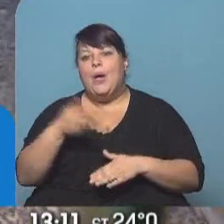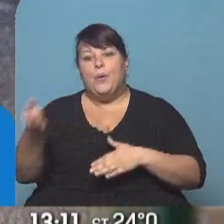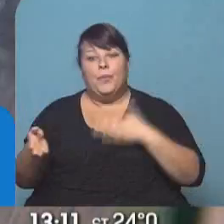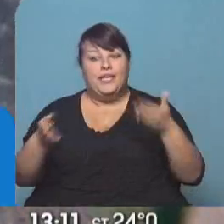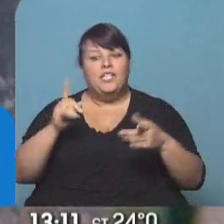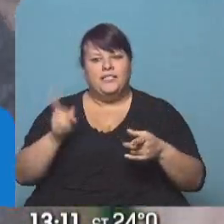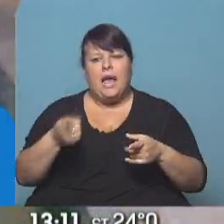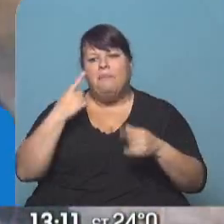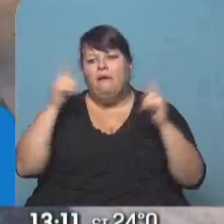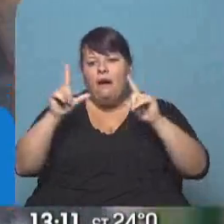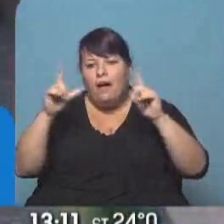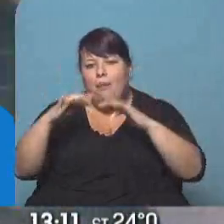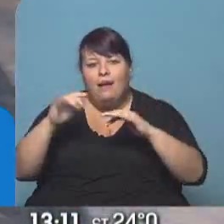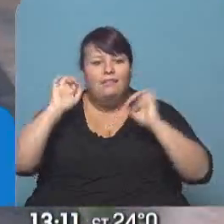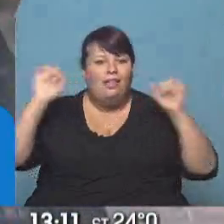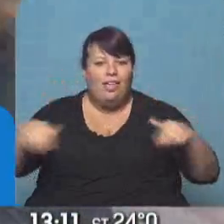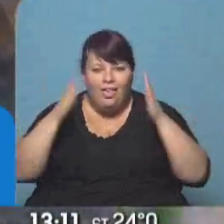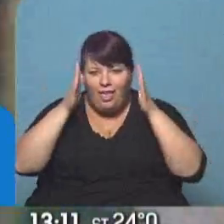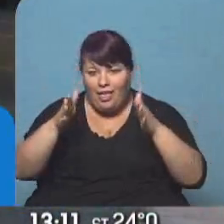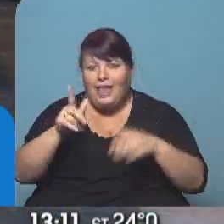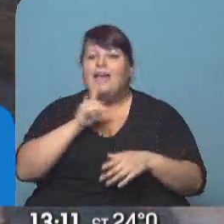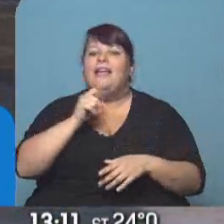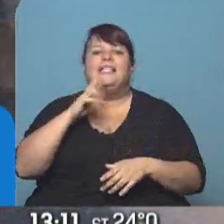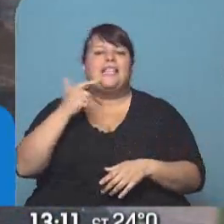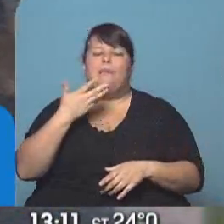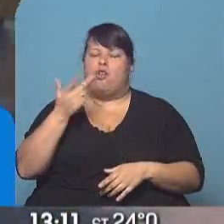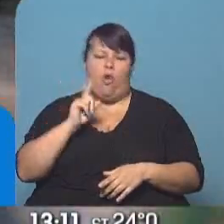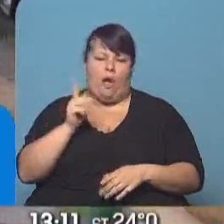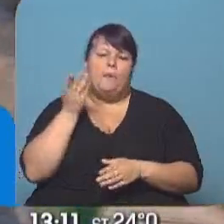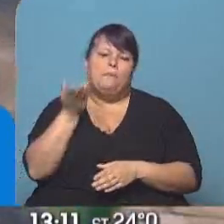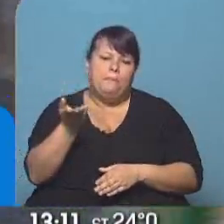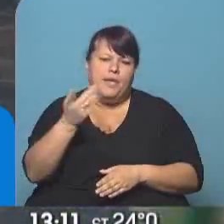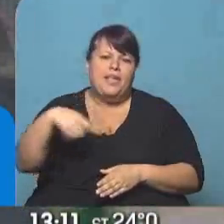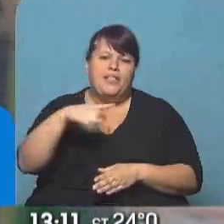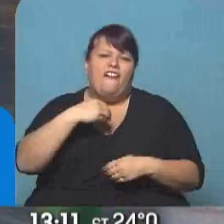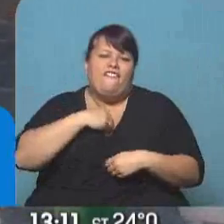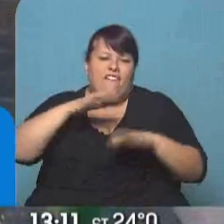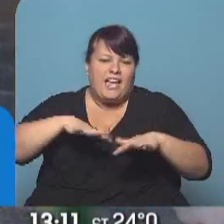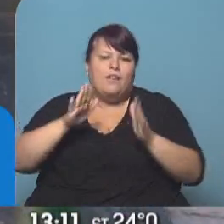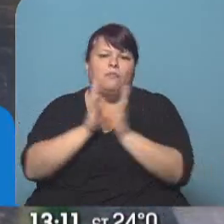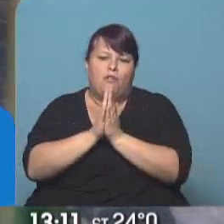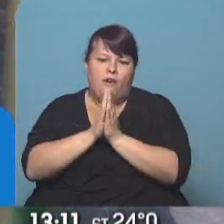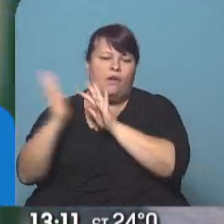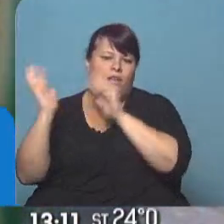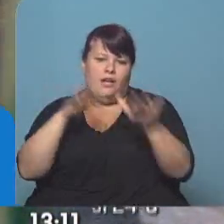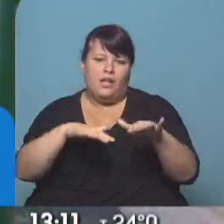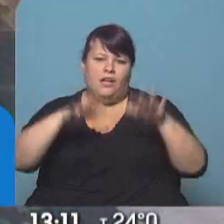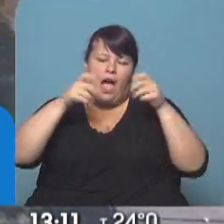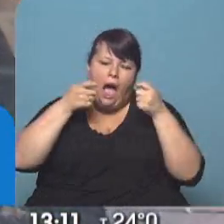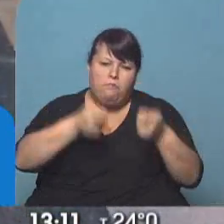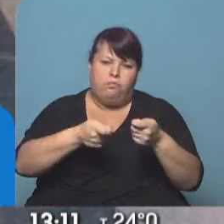también estaban cada uno mirando el partido. El Chiqui Tapia no quiso hablar, le pidió a los hinchas que se concentren y hagan